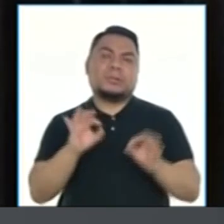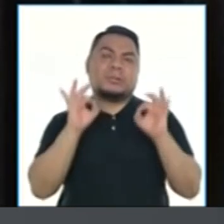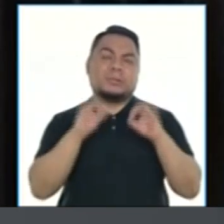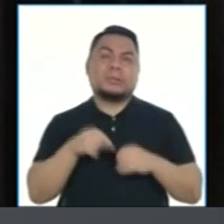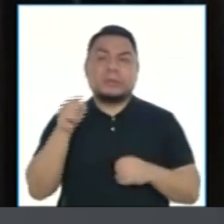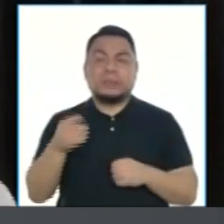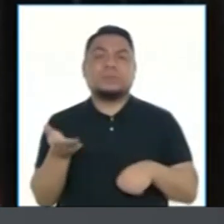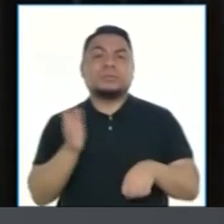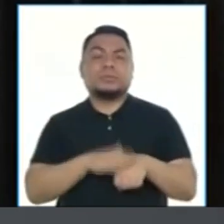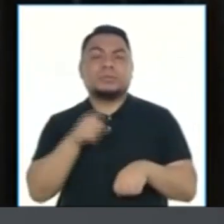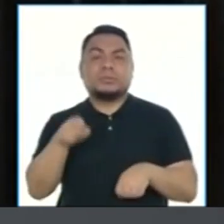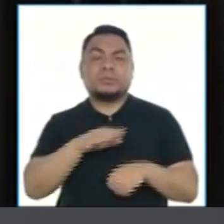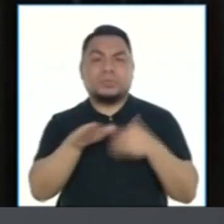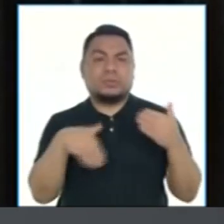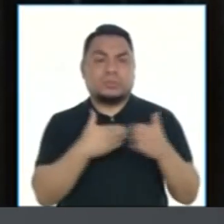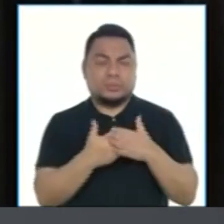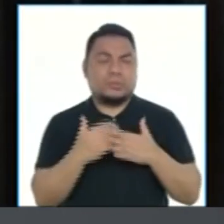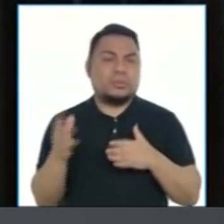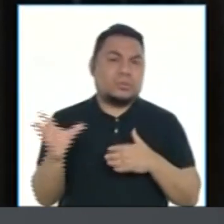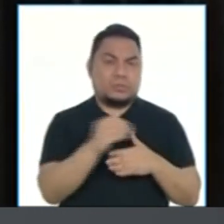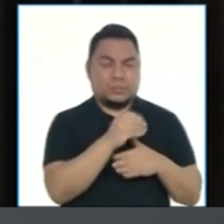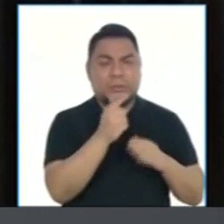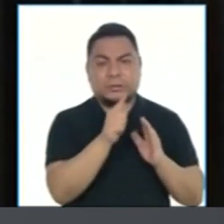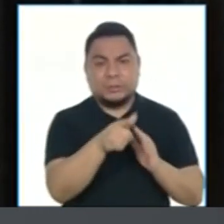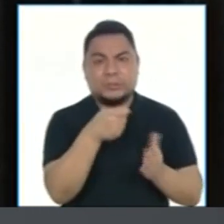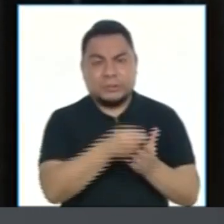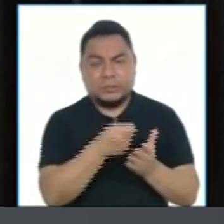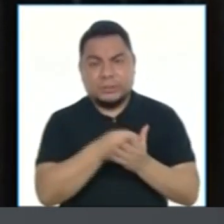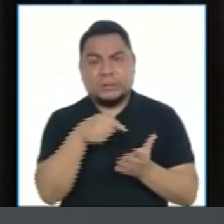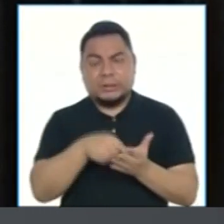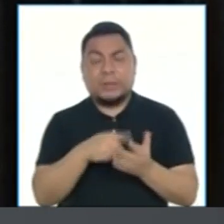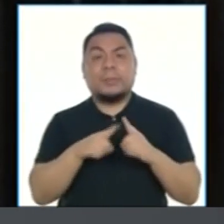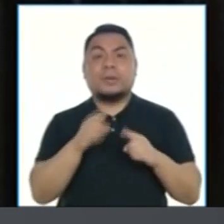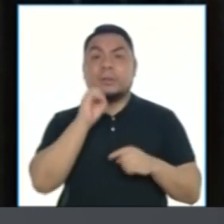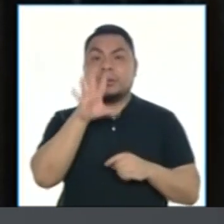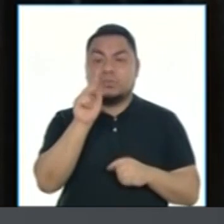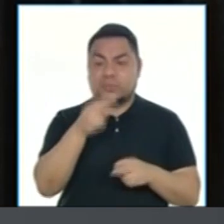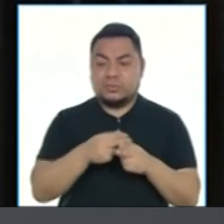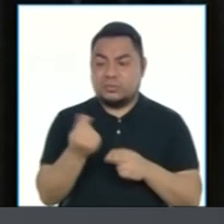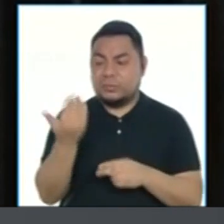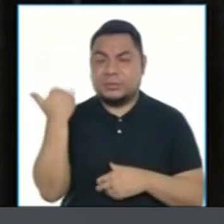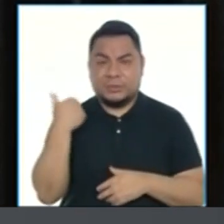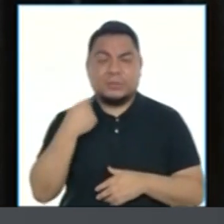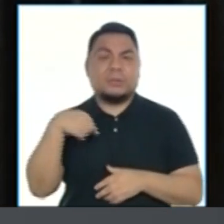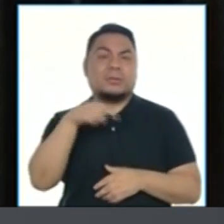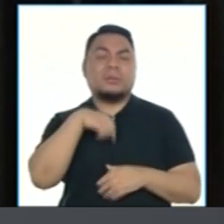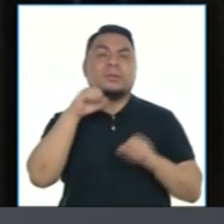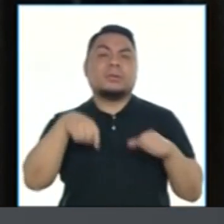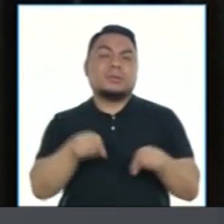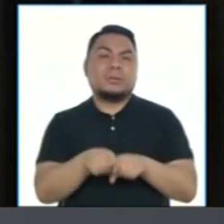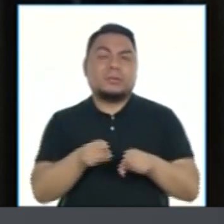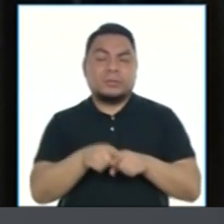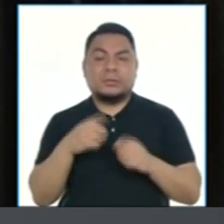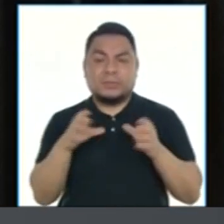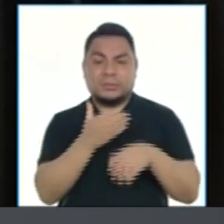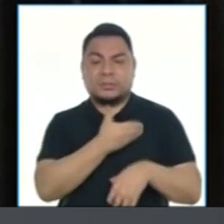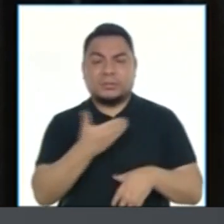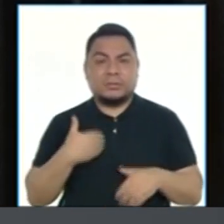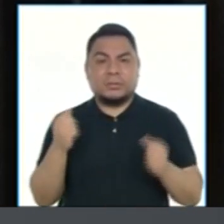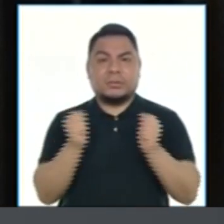adecuadas. Eso es respecto al marco general. Como lo hemos mencionado hace unos minutos, nosotros también como Ejecutivo,